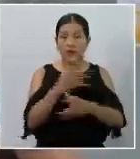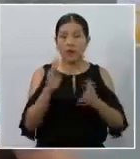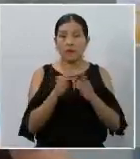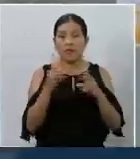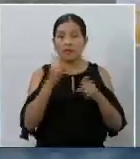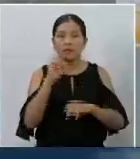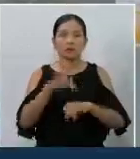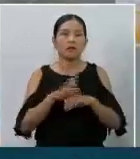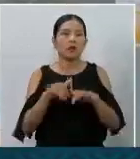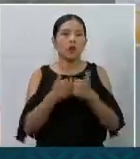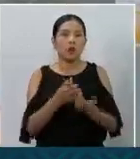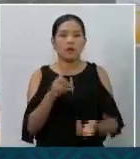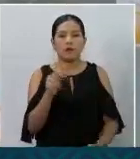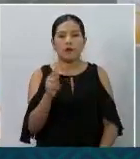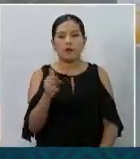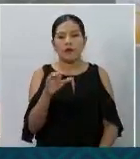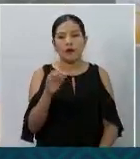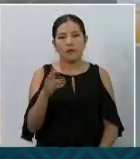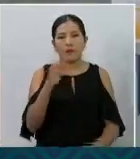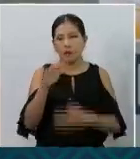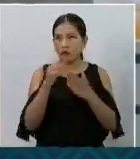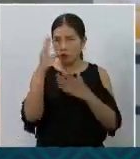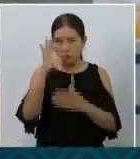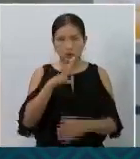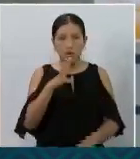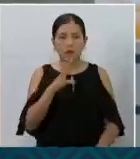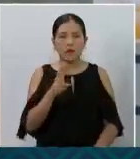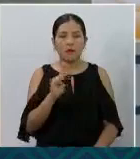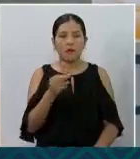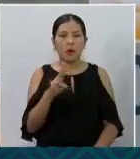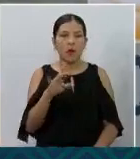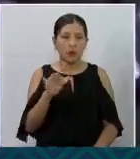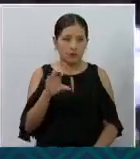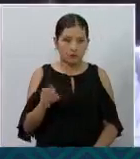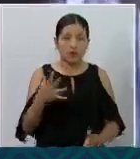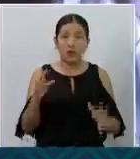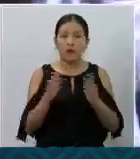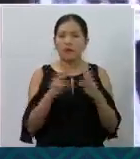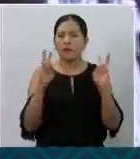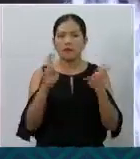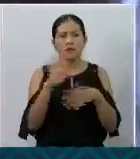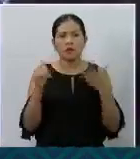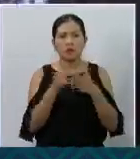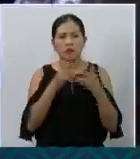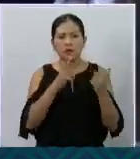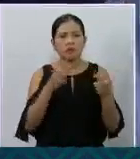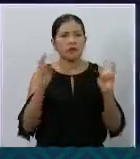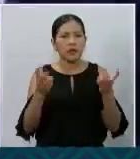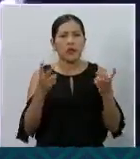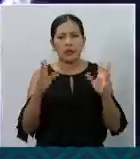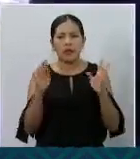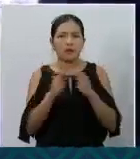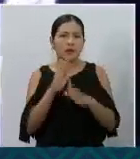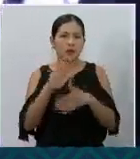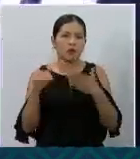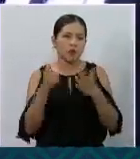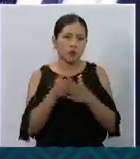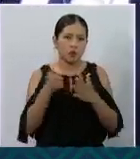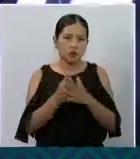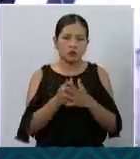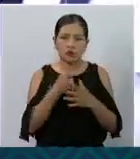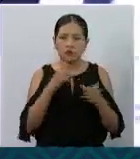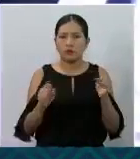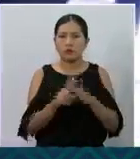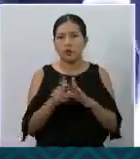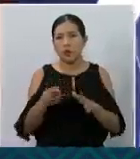de Patacamaya para el señor Mauricio Verdejo. La imputación ha sido presentada con la calificación provisional de peculado